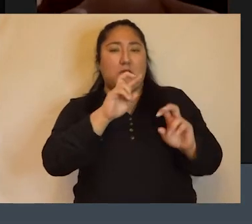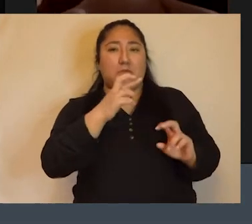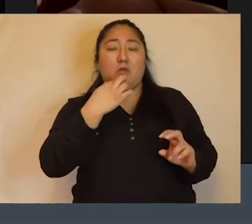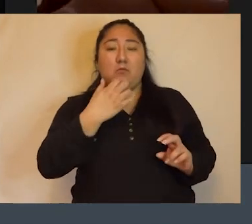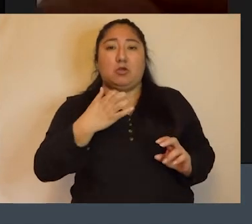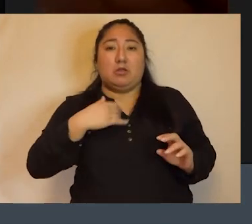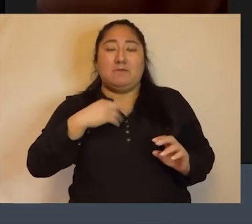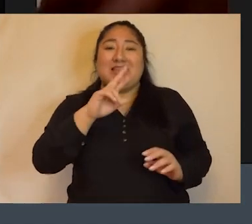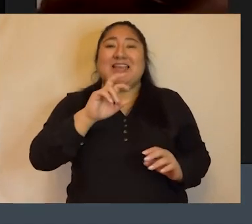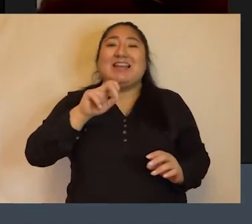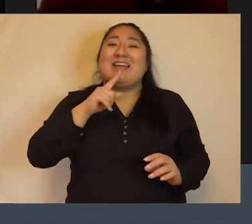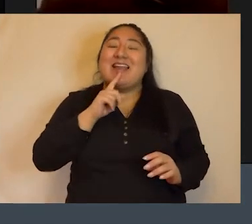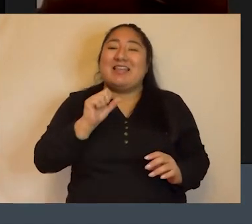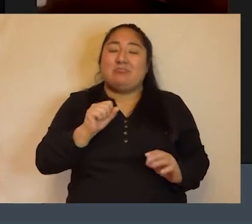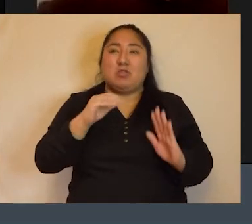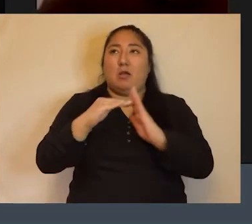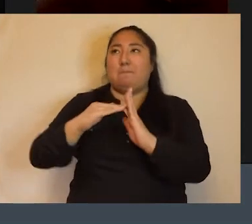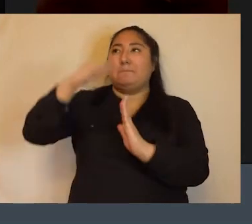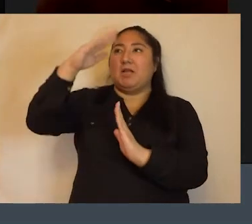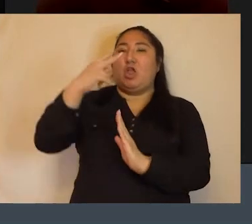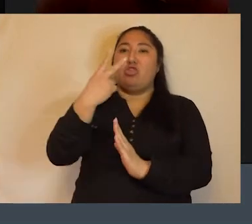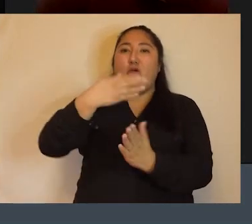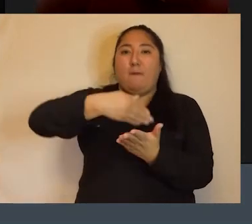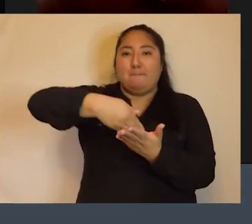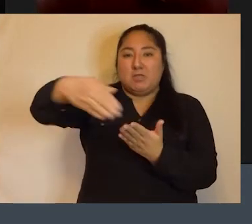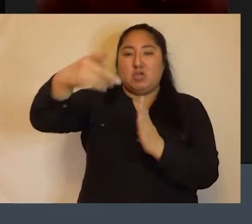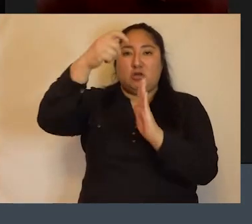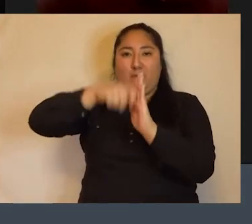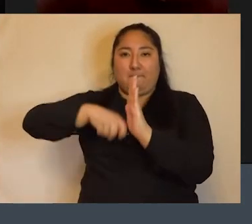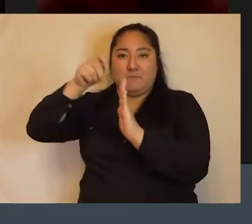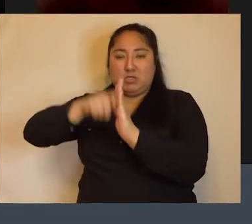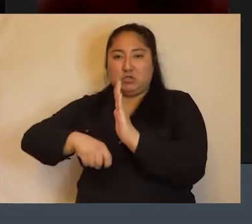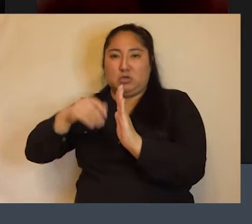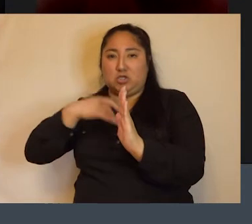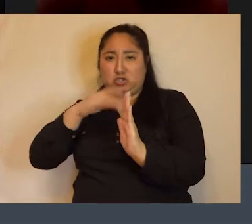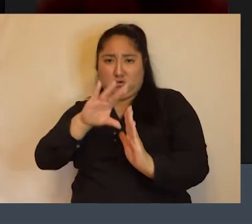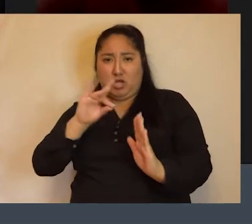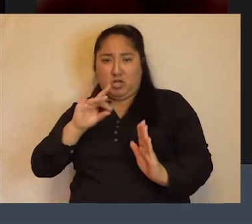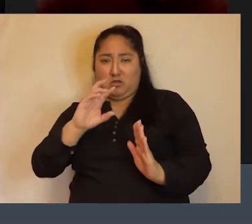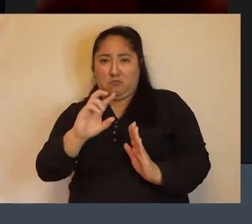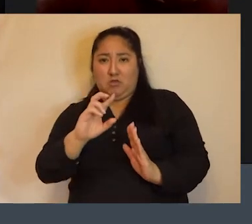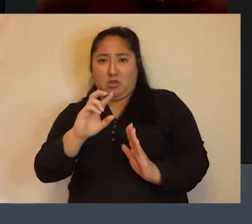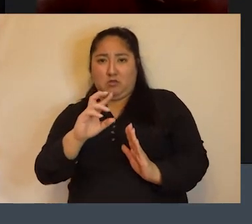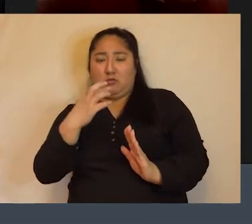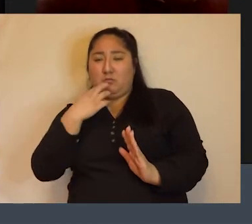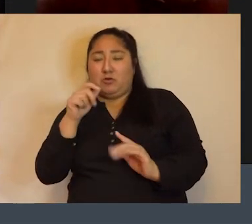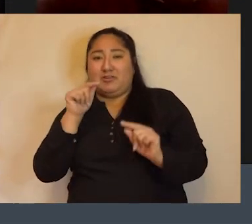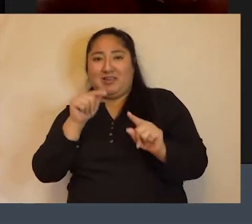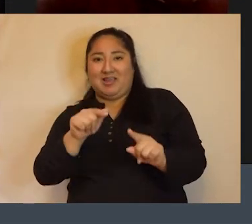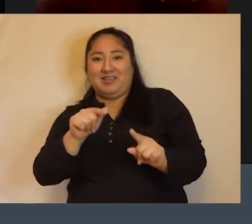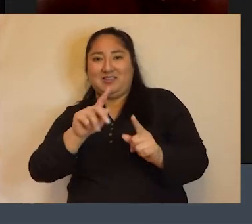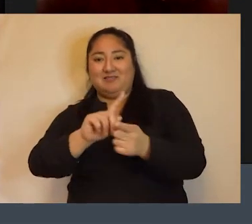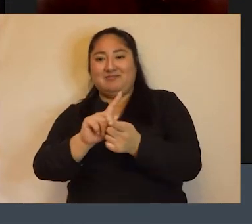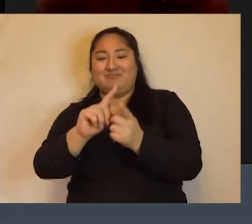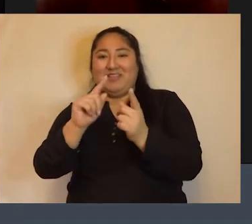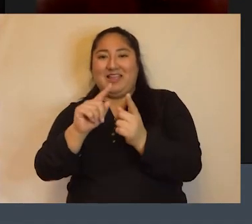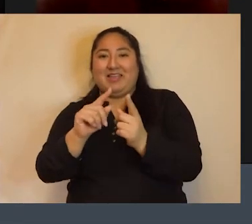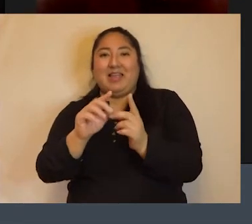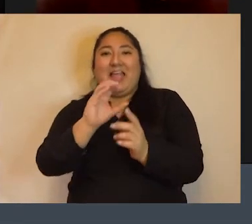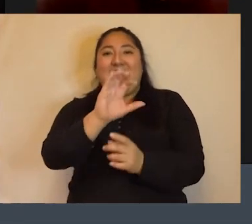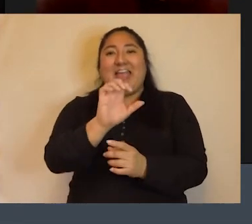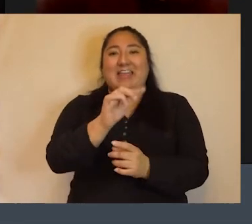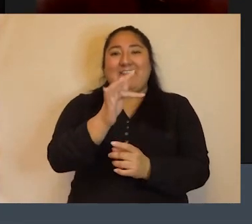B, ¿sí? Porque mis rentas superaban los 2,5 millones de pesos mensuales, y yo elegí el B porque ahí, obviamente, el